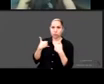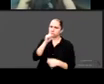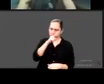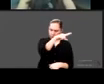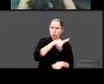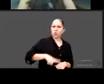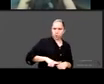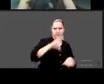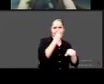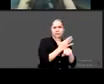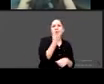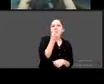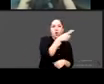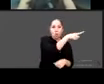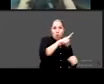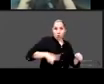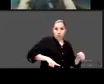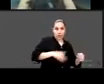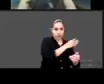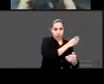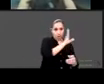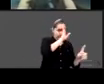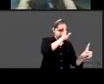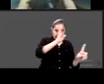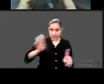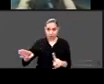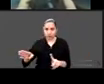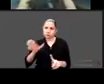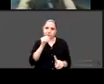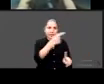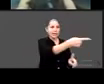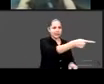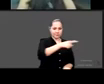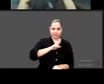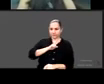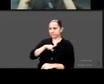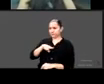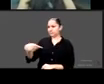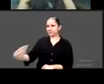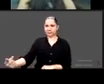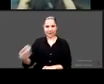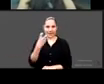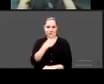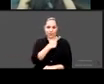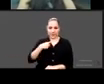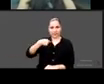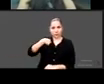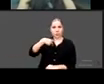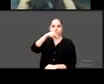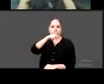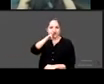ejercer. Si no están los cuidadores al pendiente de sus derechos, el Estado, por más esfuerzos que haga, no